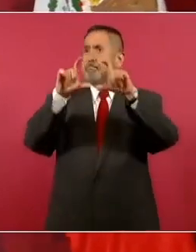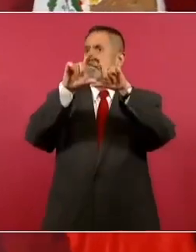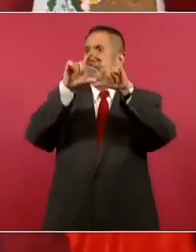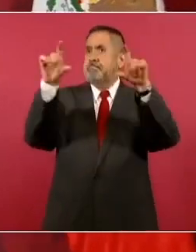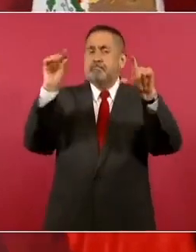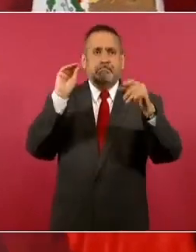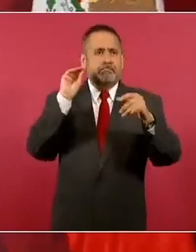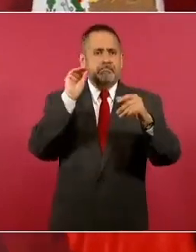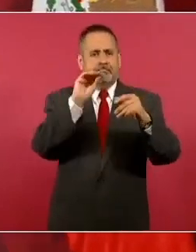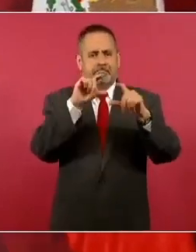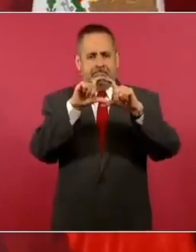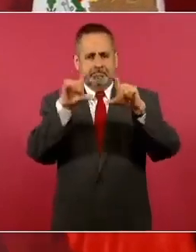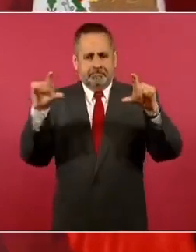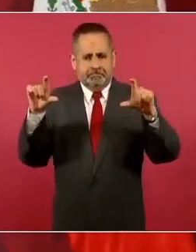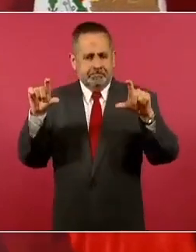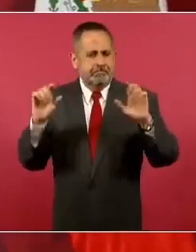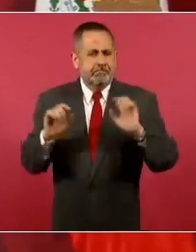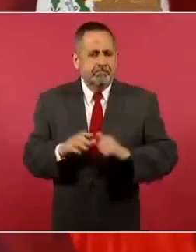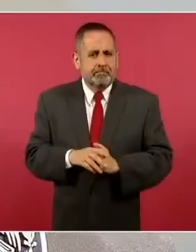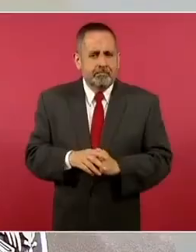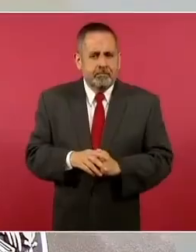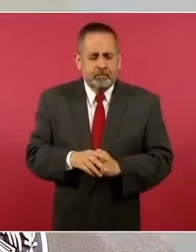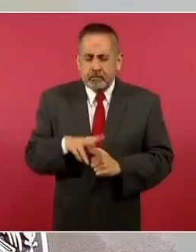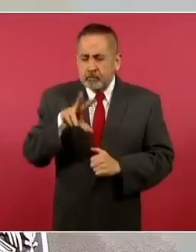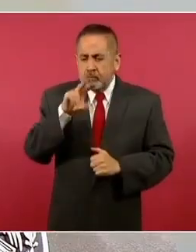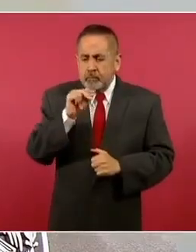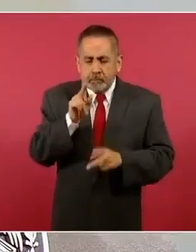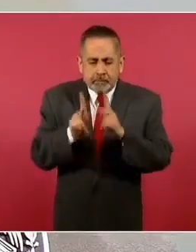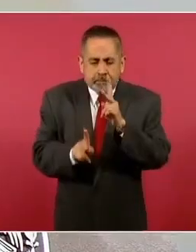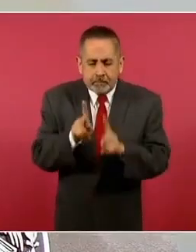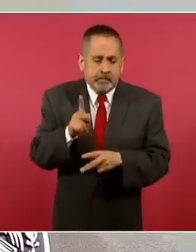puerta no se habla de política